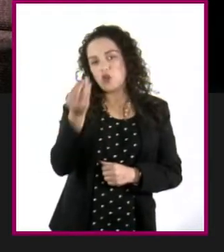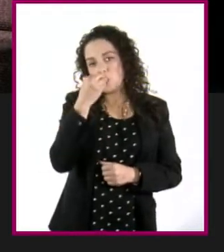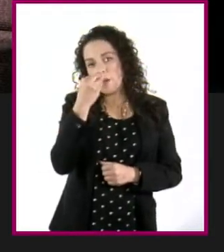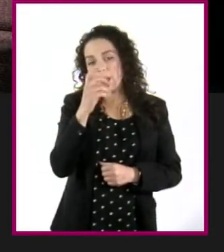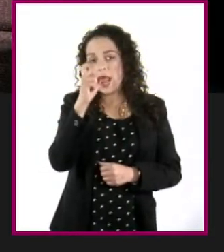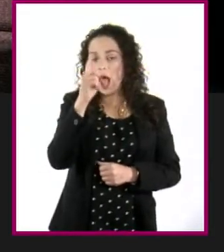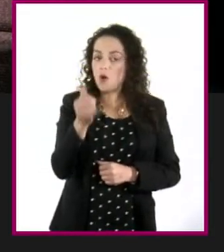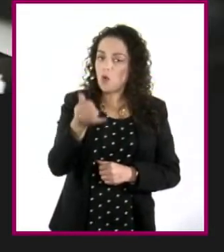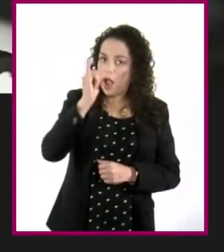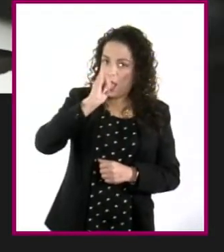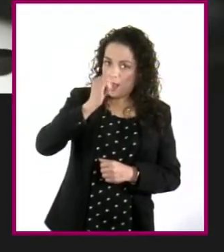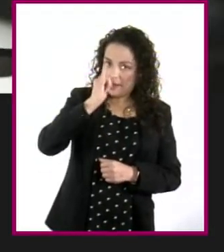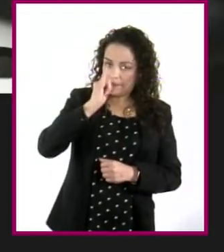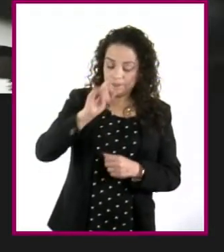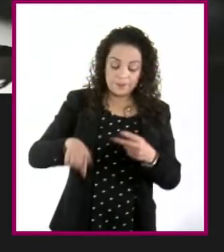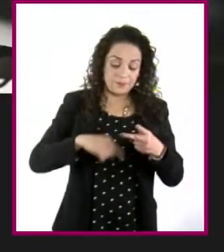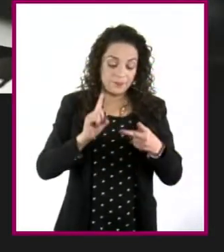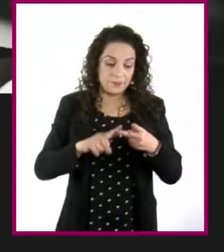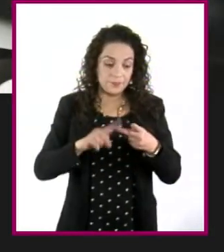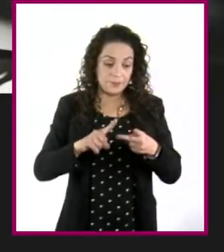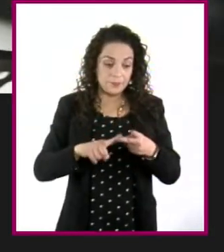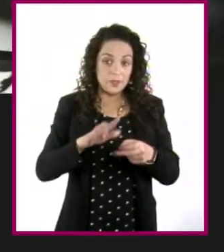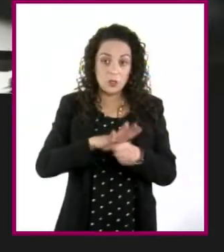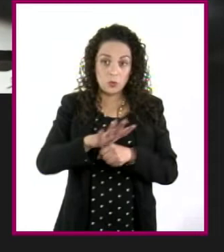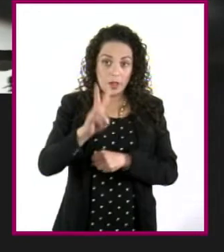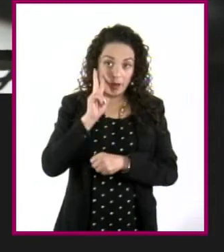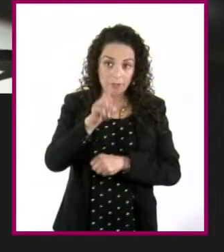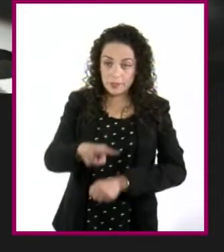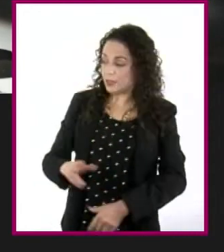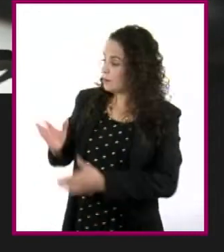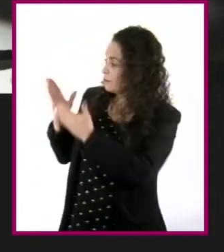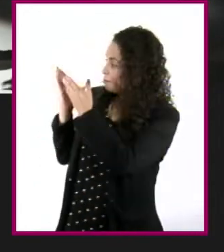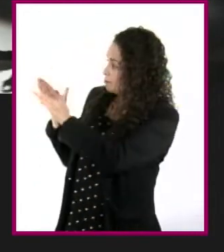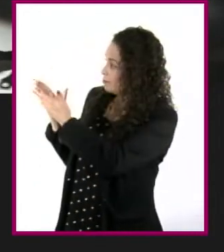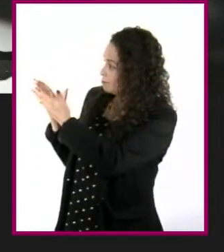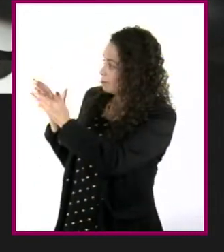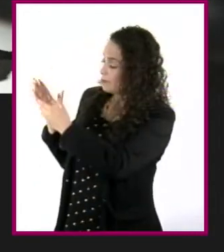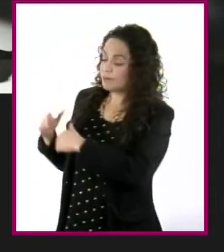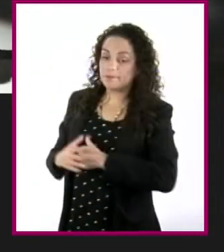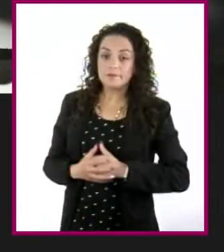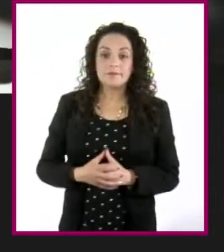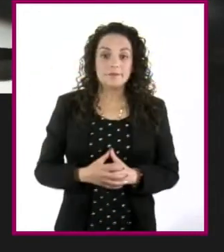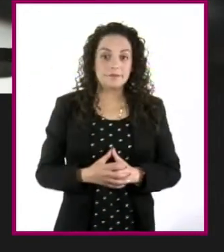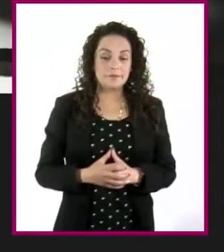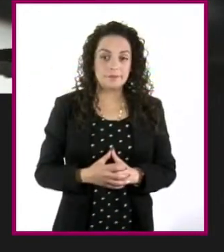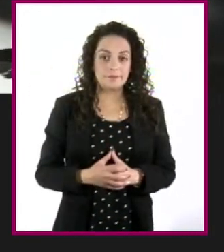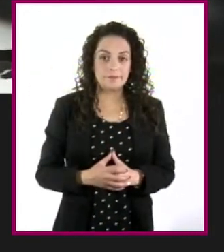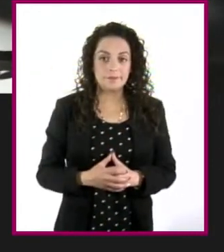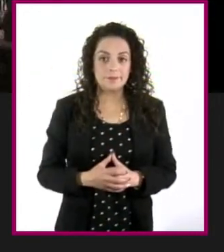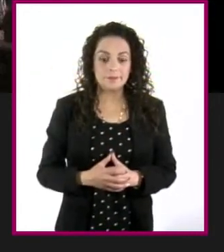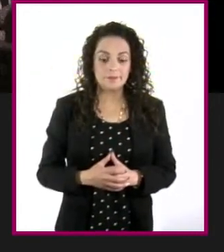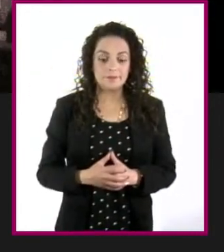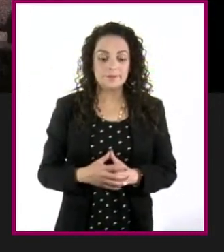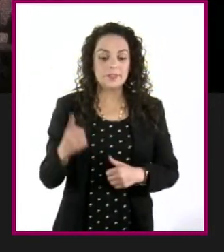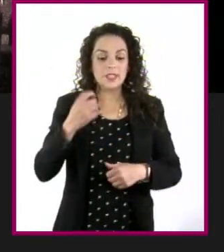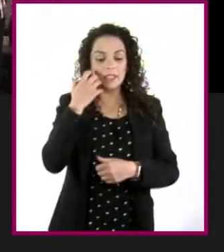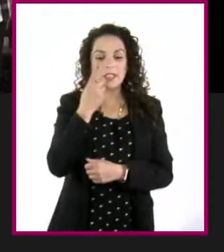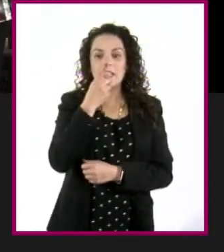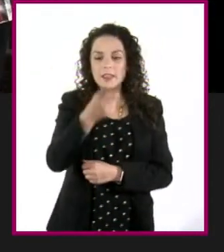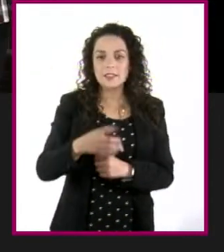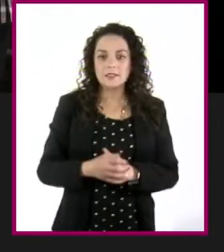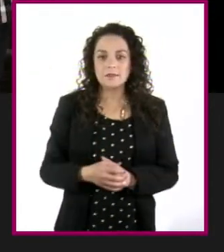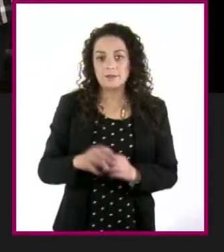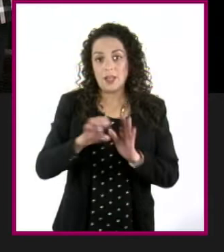Segunda regla: rechazar siempre las necesidades no naturales y no necesarias, como